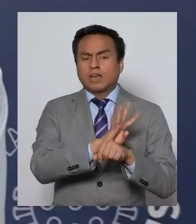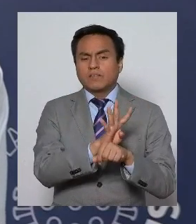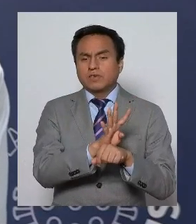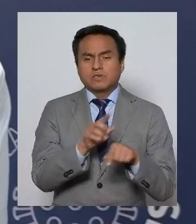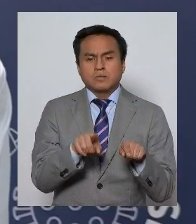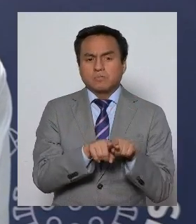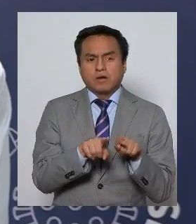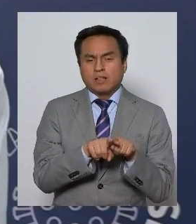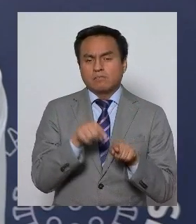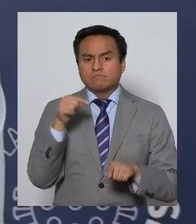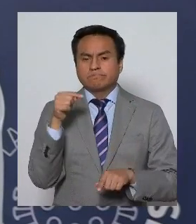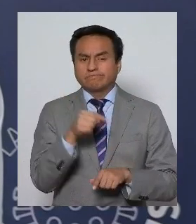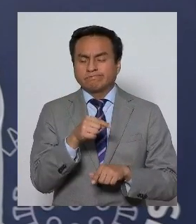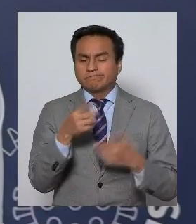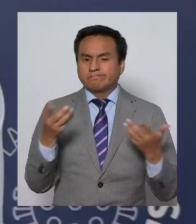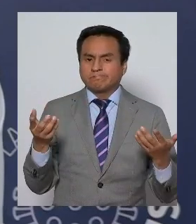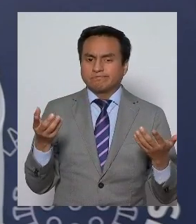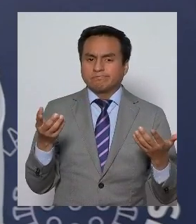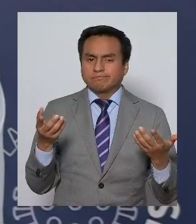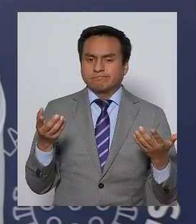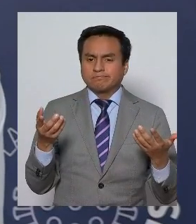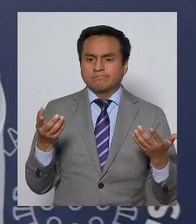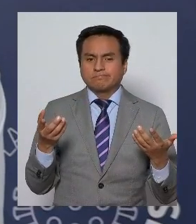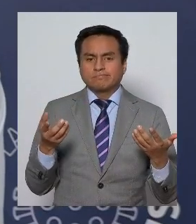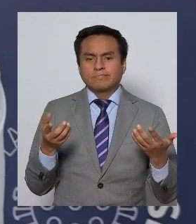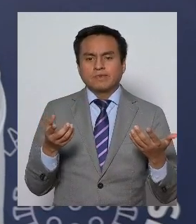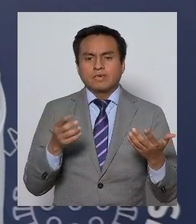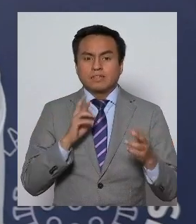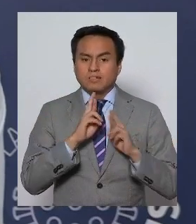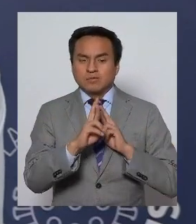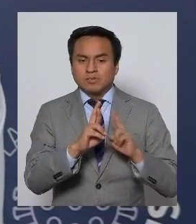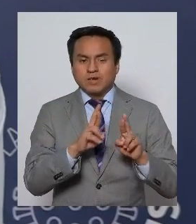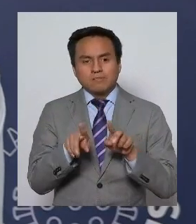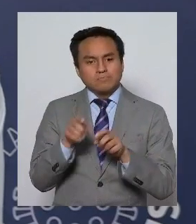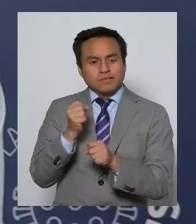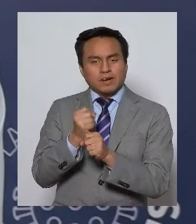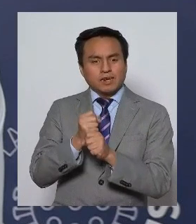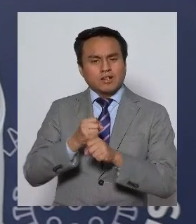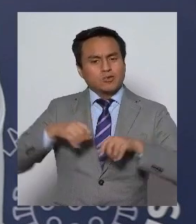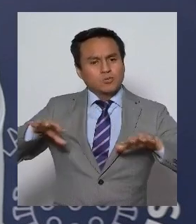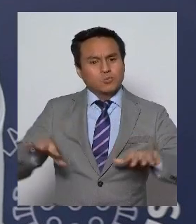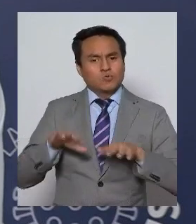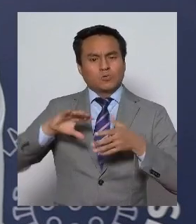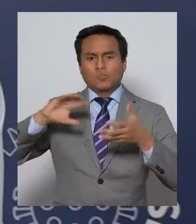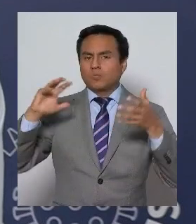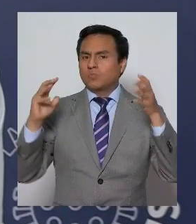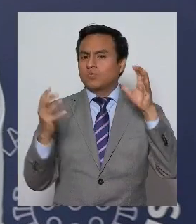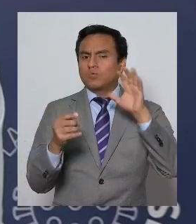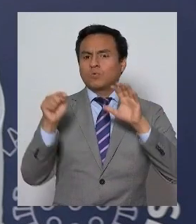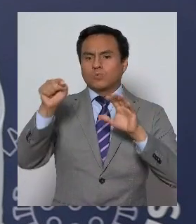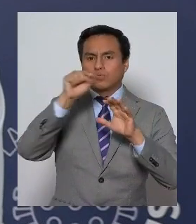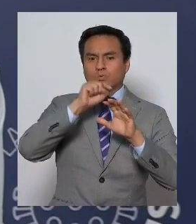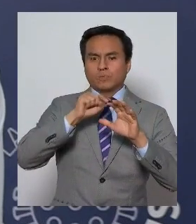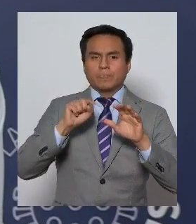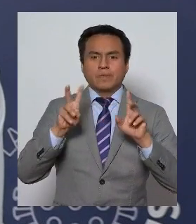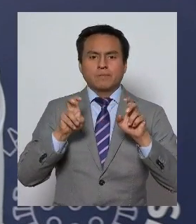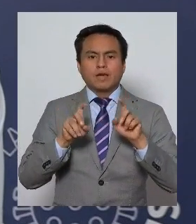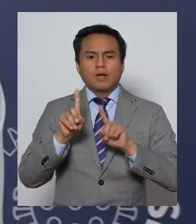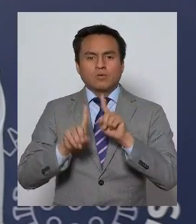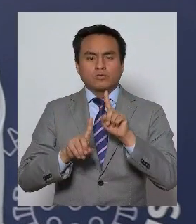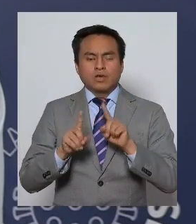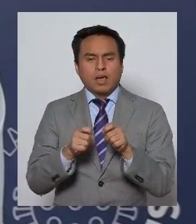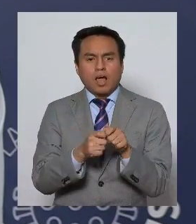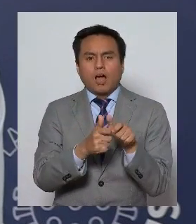para no tener otra respuesta, sino trabajar muy duro en todo el mundo. Los casos